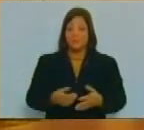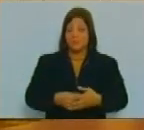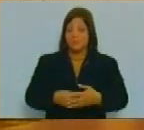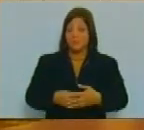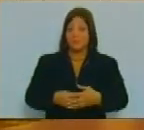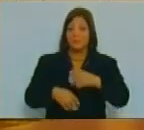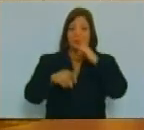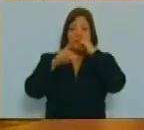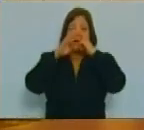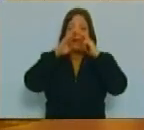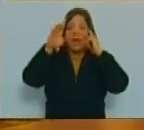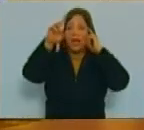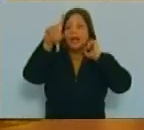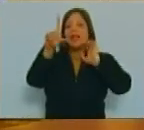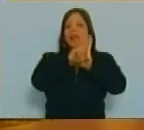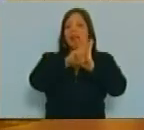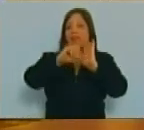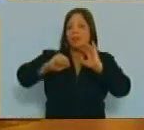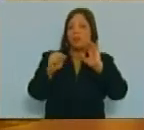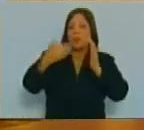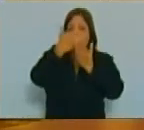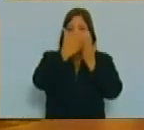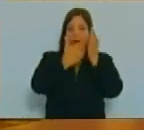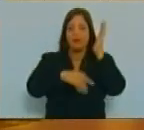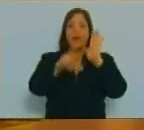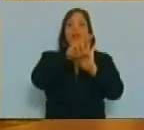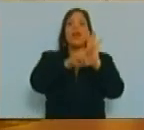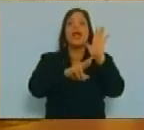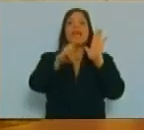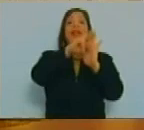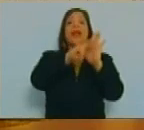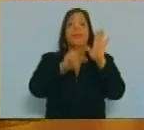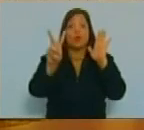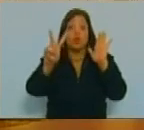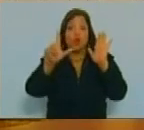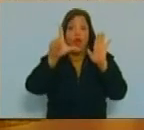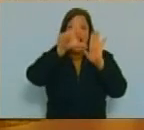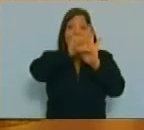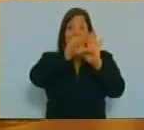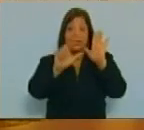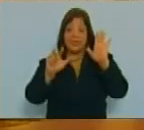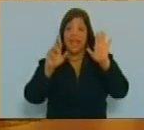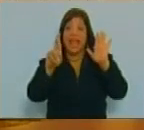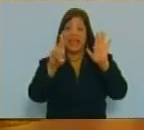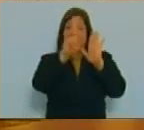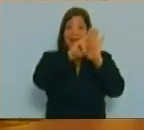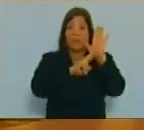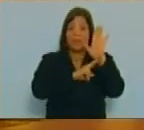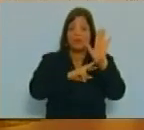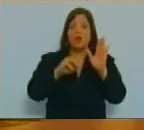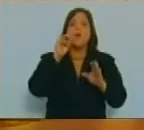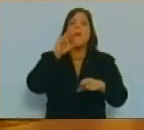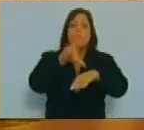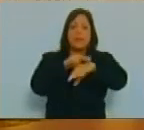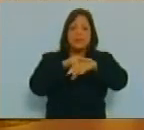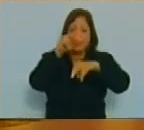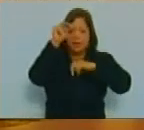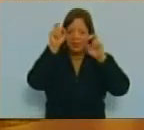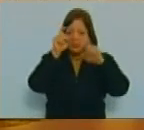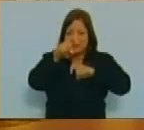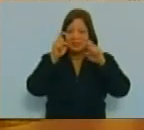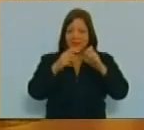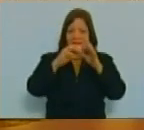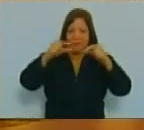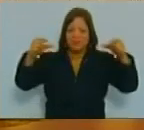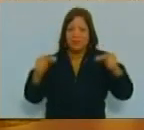la ley del estatuto de la función policial con todos sus reglamentos el servicio de medicina y ciencia forense el